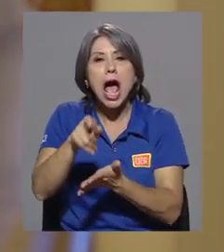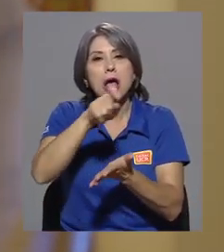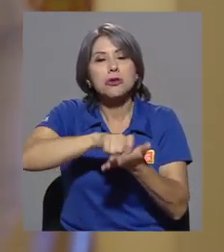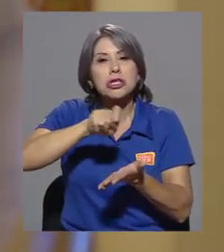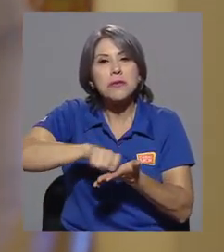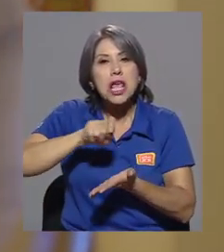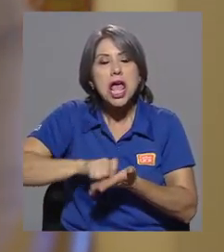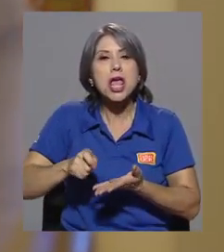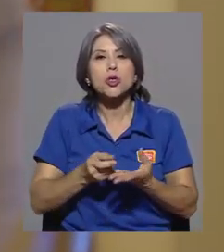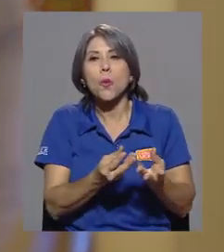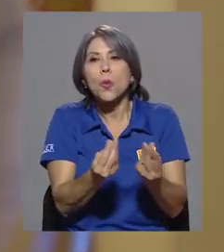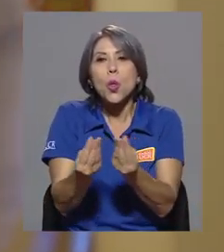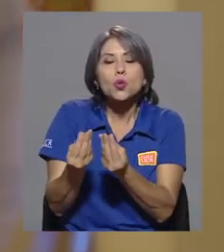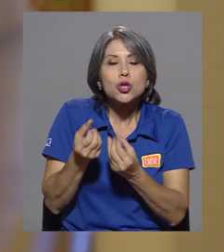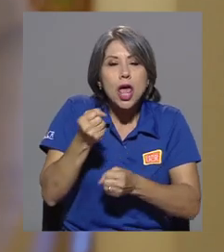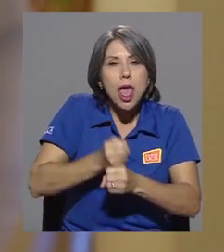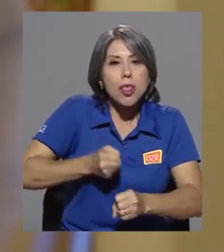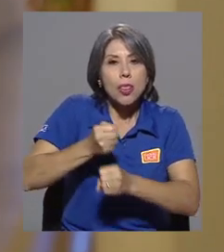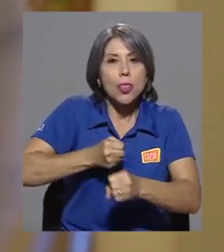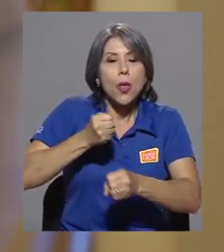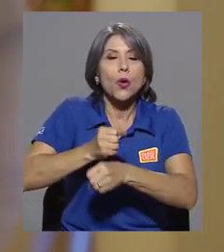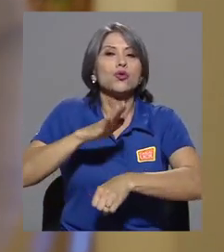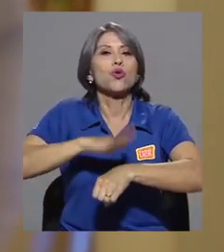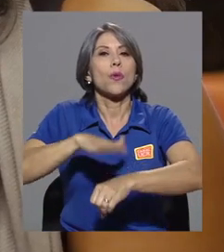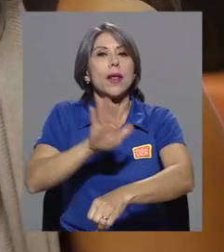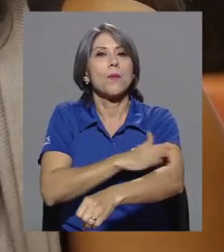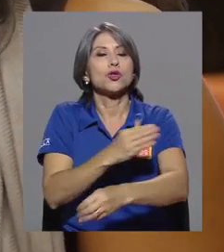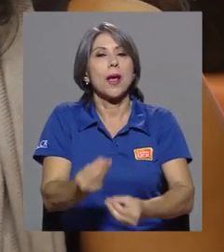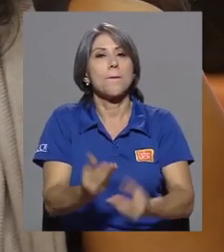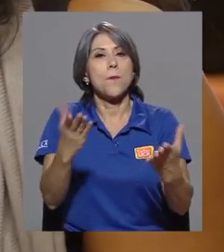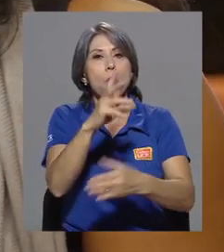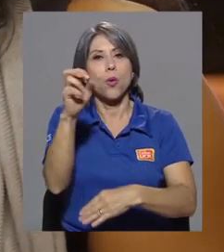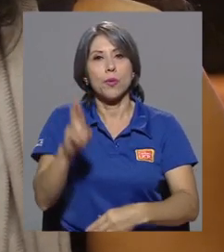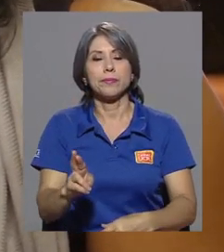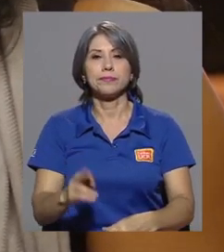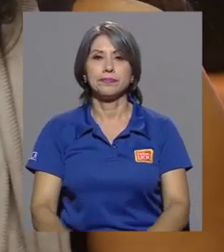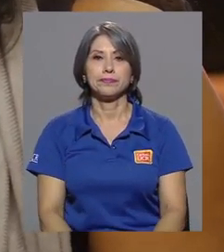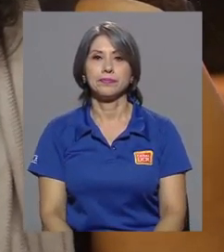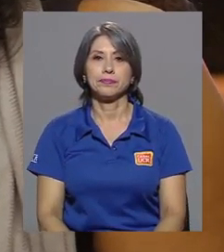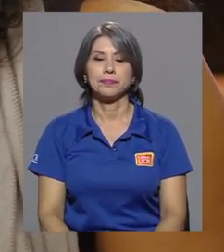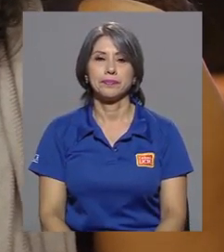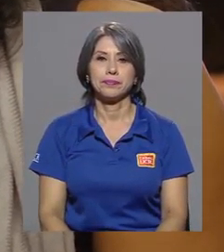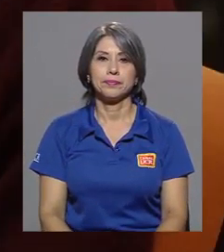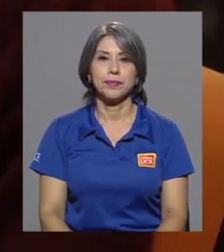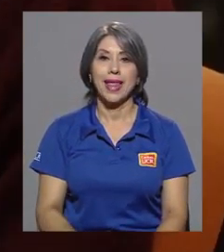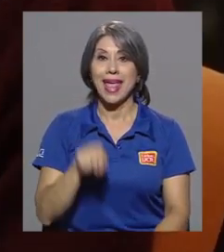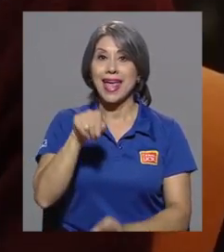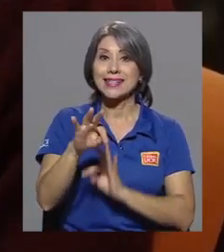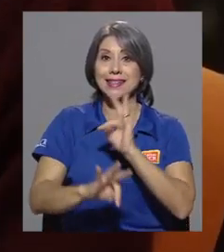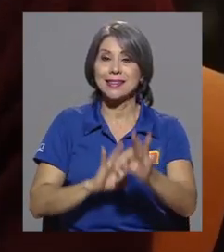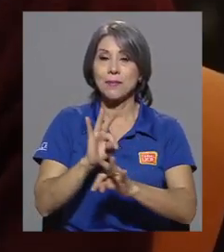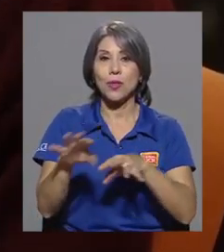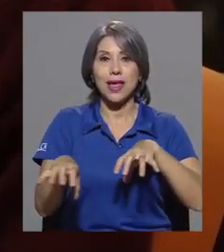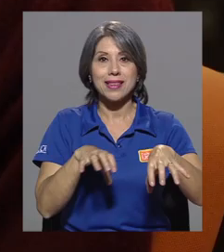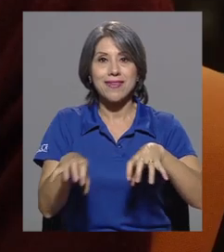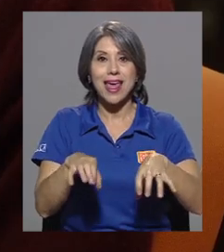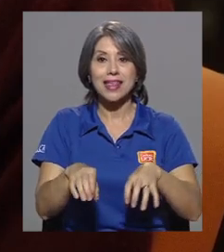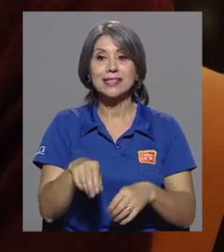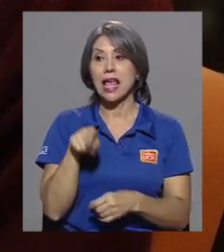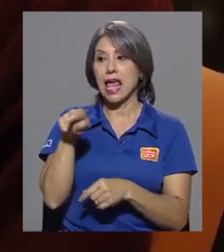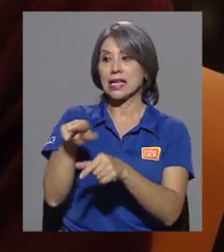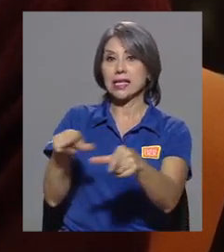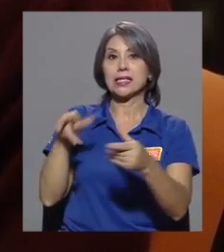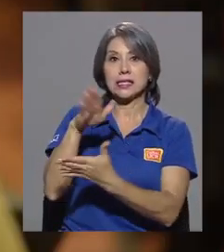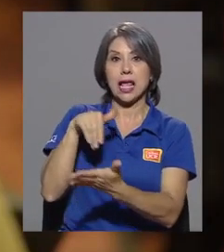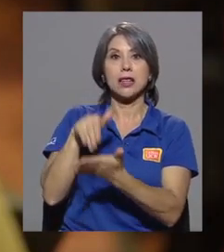produciendo sobre la música popular en Costa Rica. Este tipo de actividades y este centro